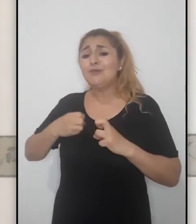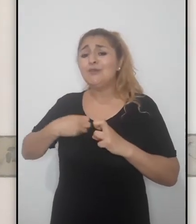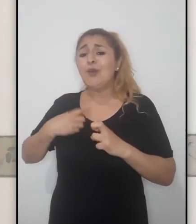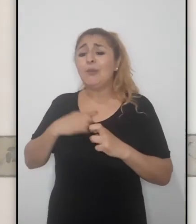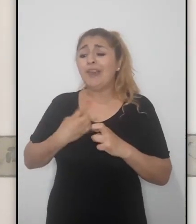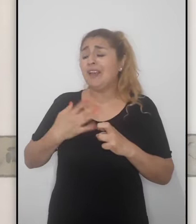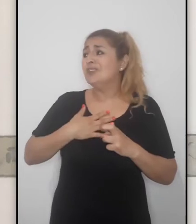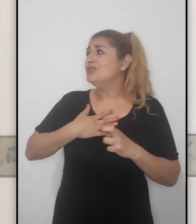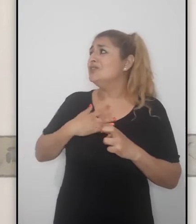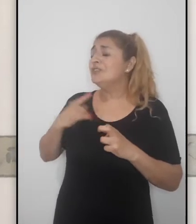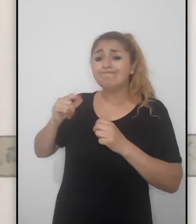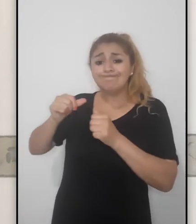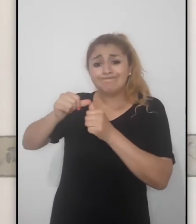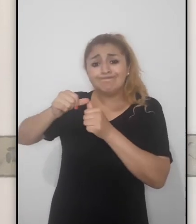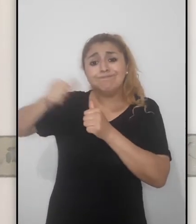fracaso